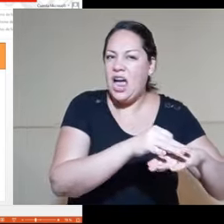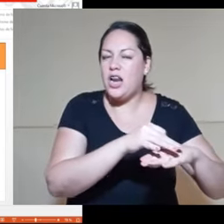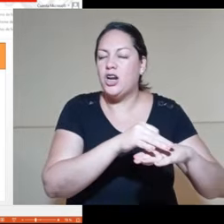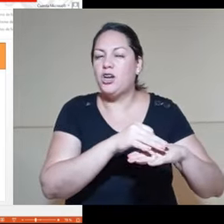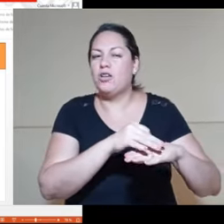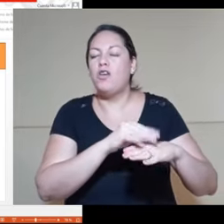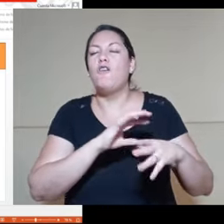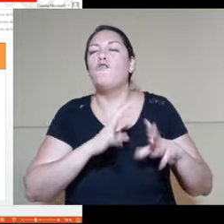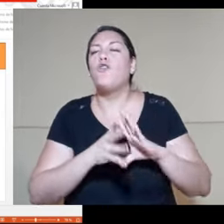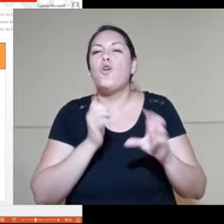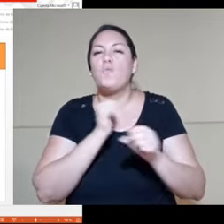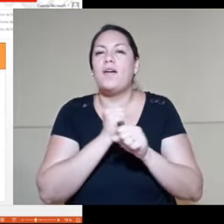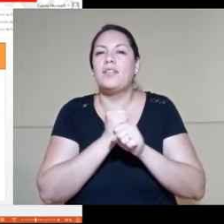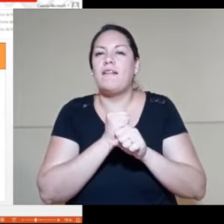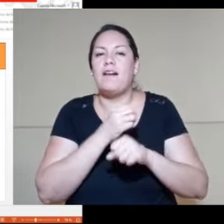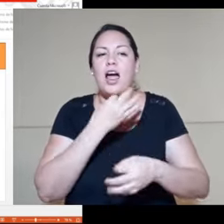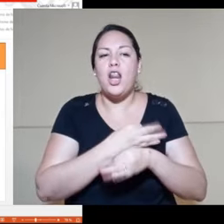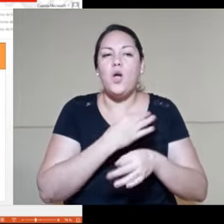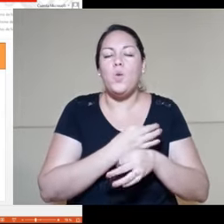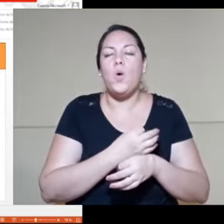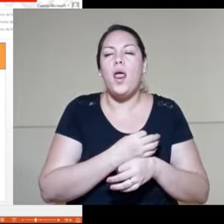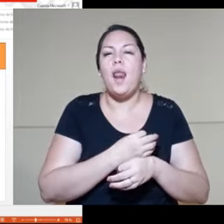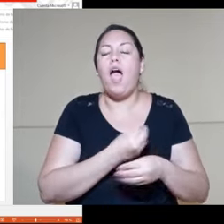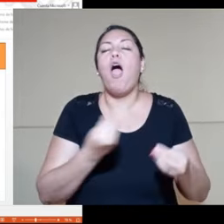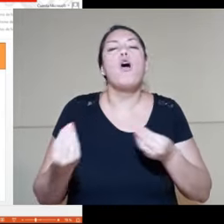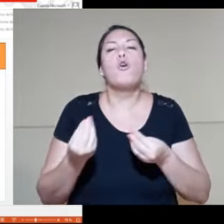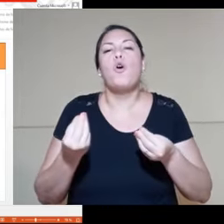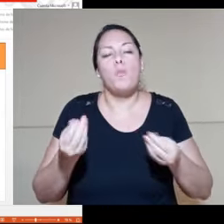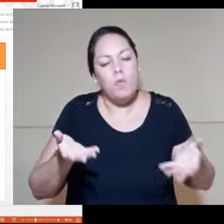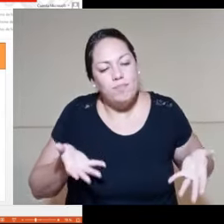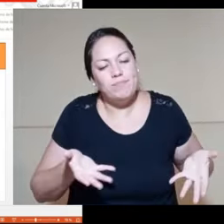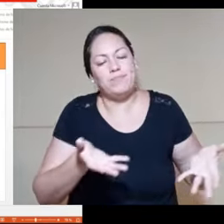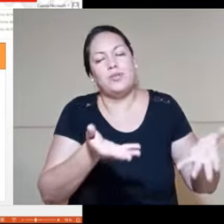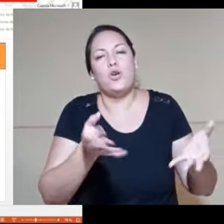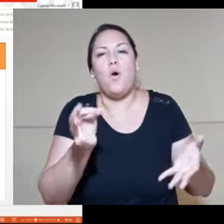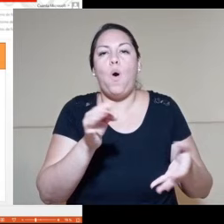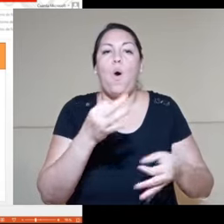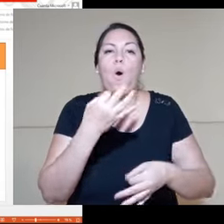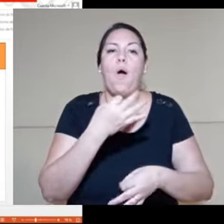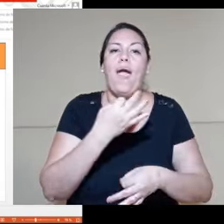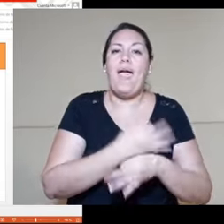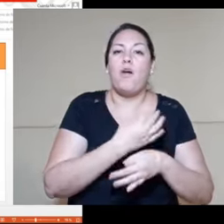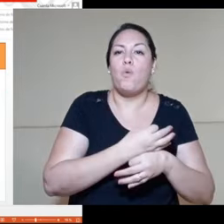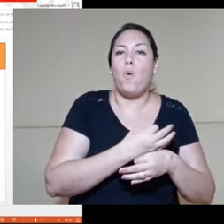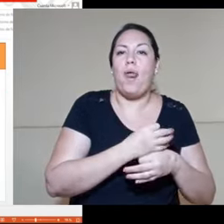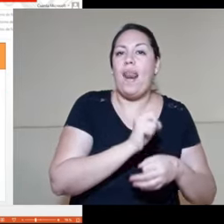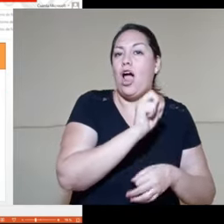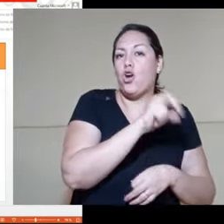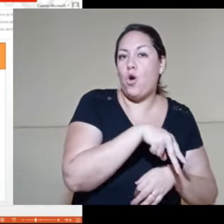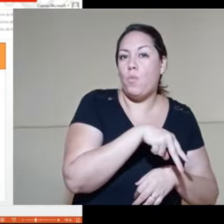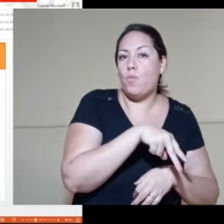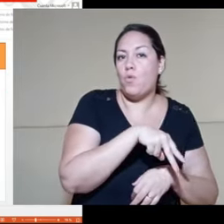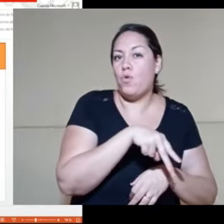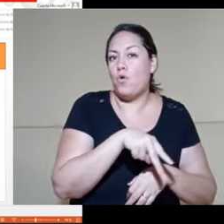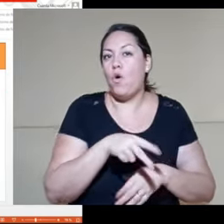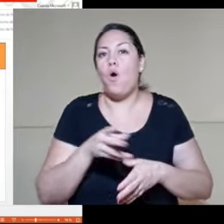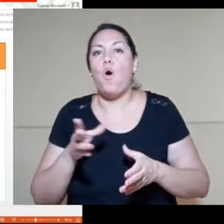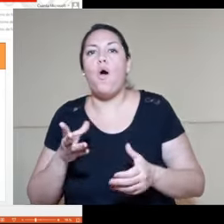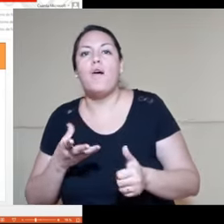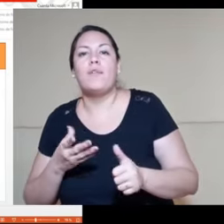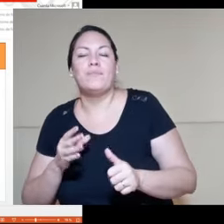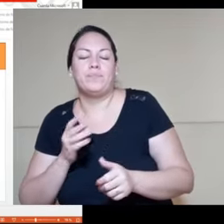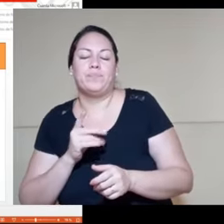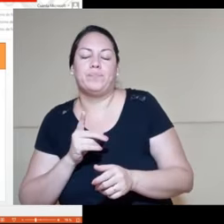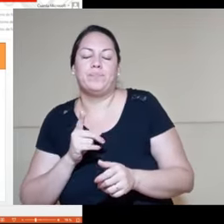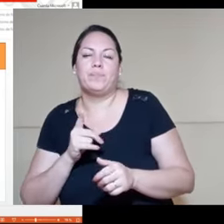para asesorar a esa familia qué es lo mejor respecto de la escolaridad. Si una inserción en una escuela común con